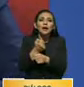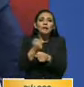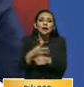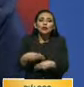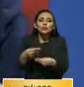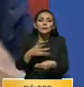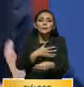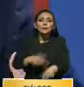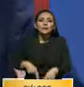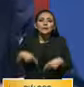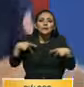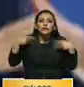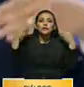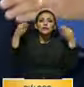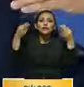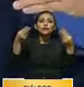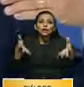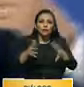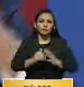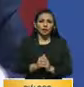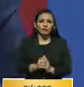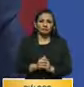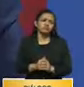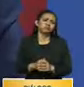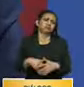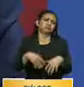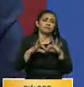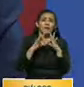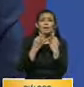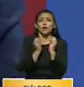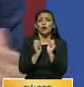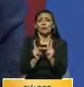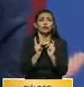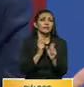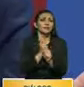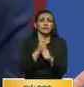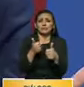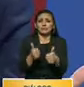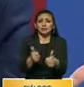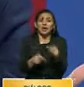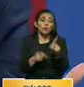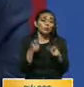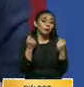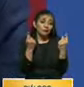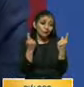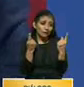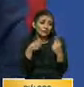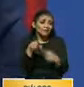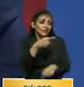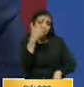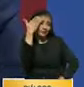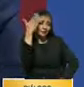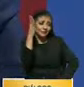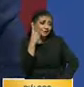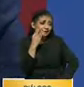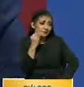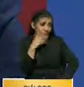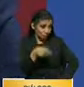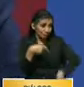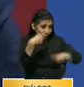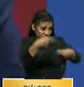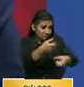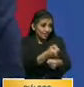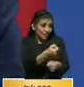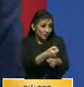durante mi vida. He creado oportunidades para muchas familias. Muchos otros no lo entienden porque no han podido crear empleo